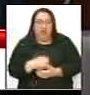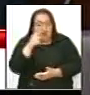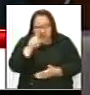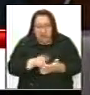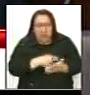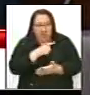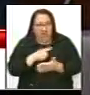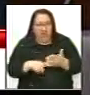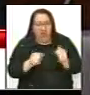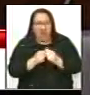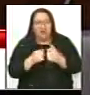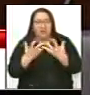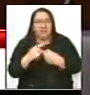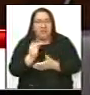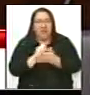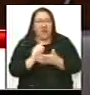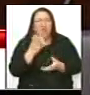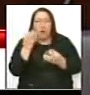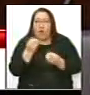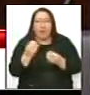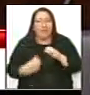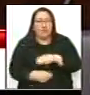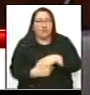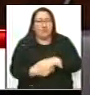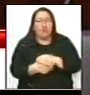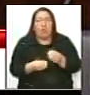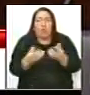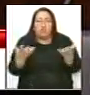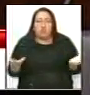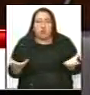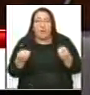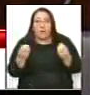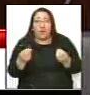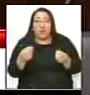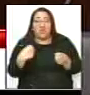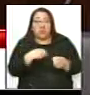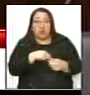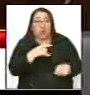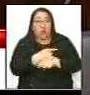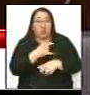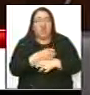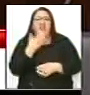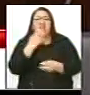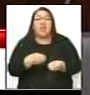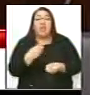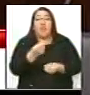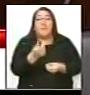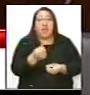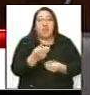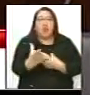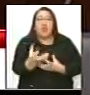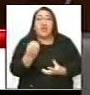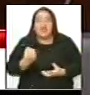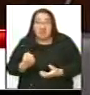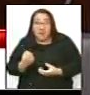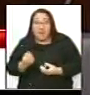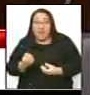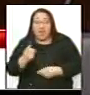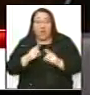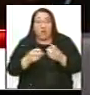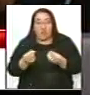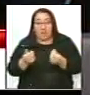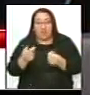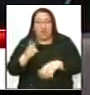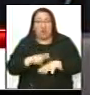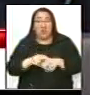anulen las concesiones corruptas que hay en el país. Porque si acusamos a los que han dado plata o los que han recibido y dejamos que la cosa